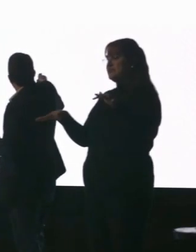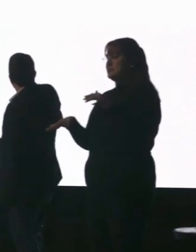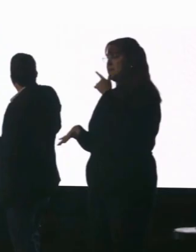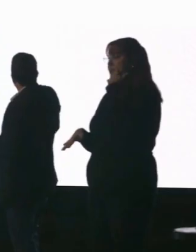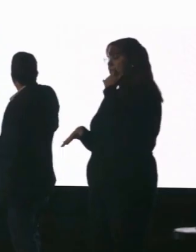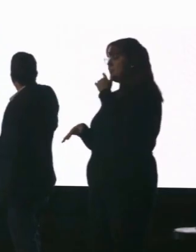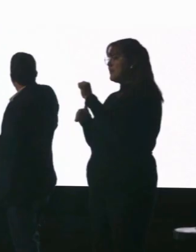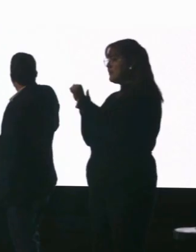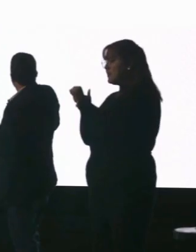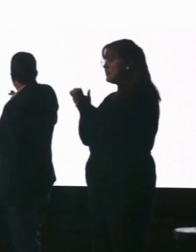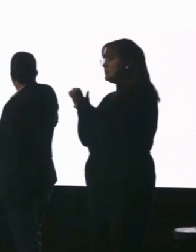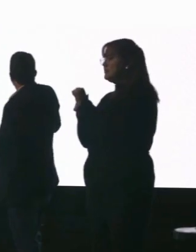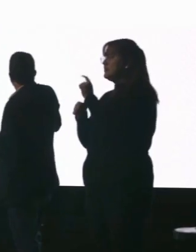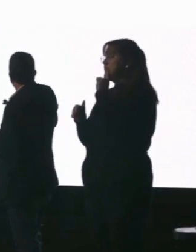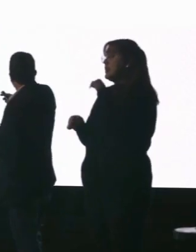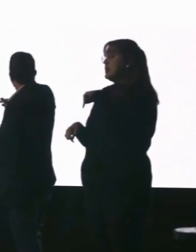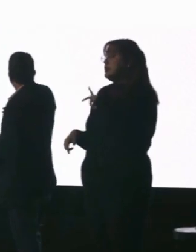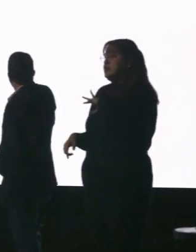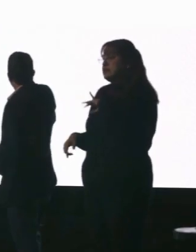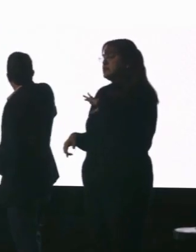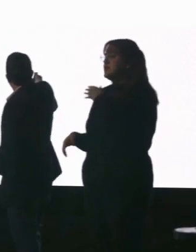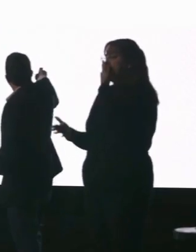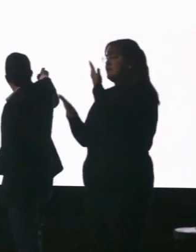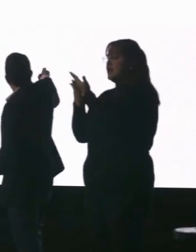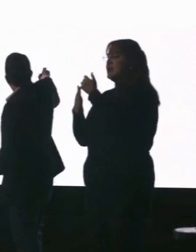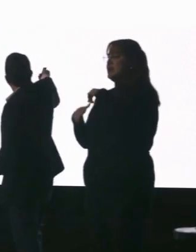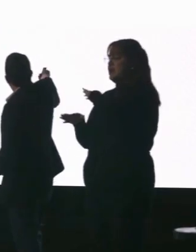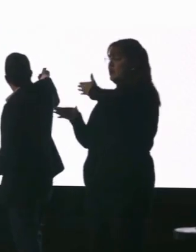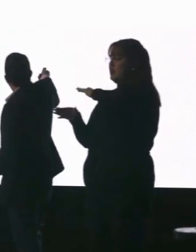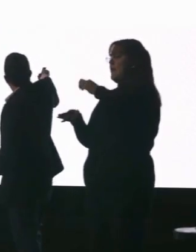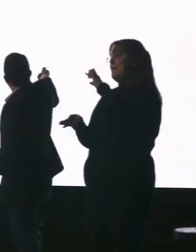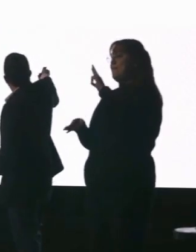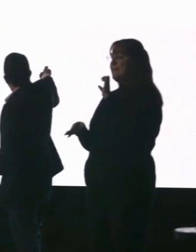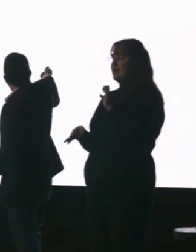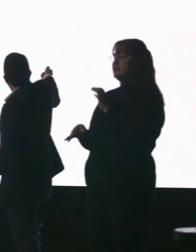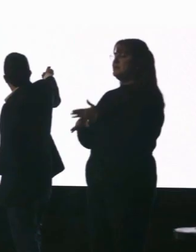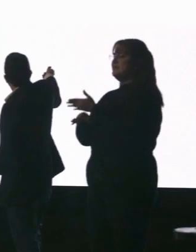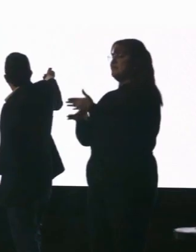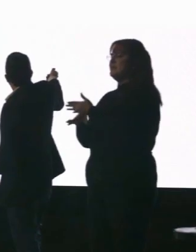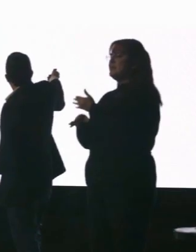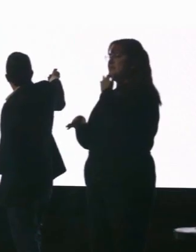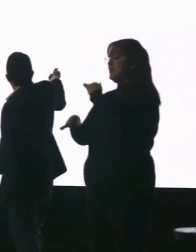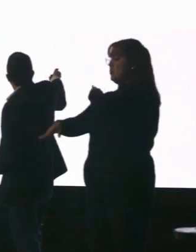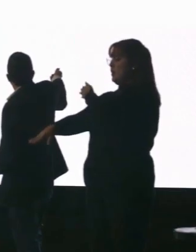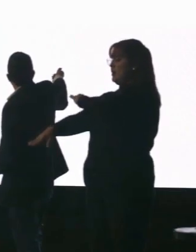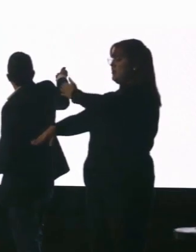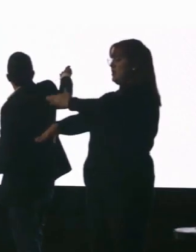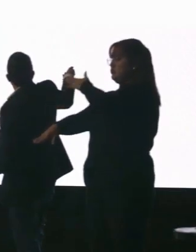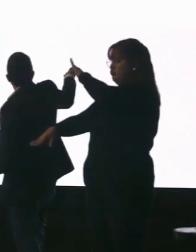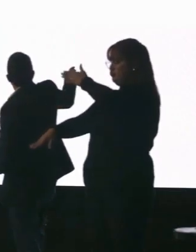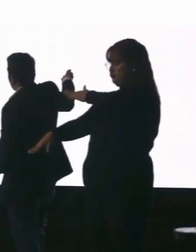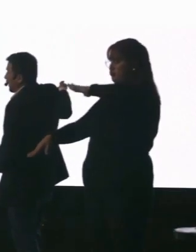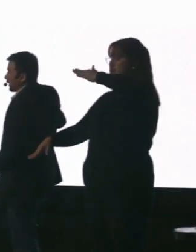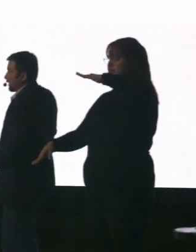de corrimiento chileno, o sea, chileno, que sería la precordillera, una cordillera occidental, un altiplano y una cordillera occidental, y